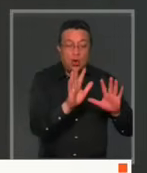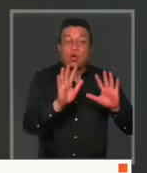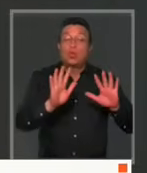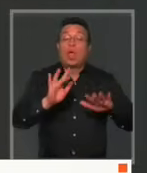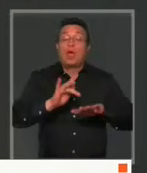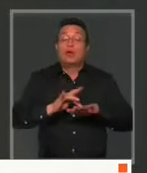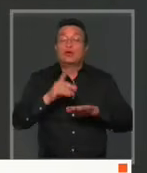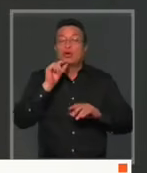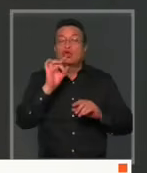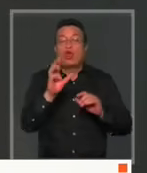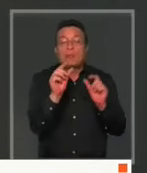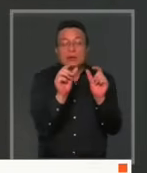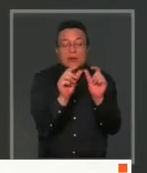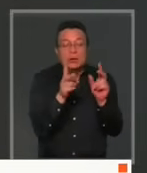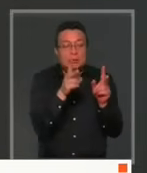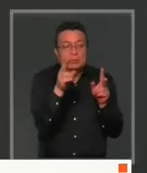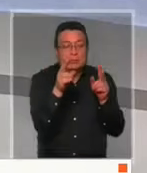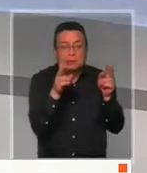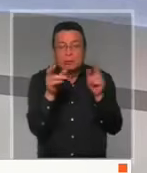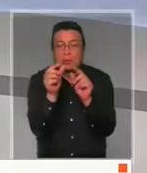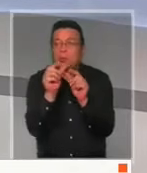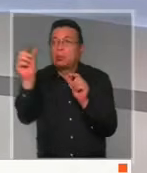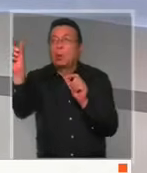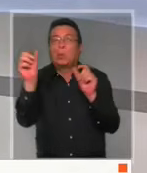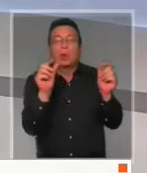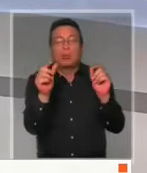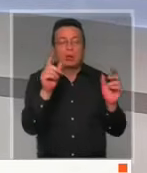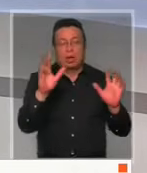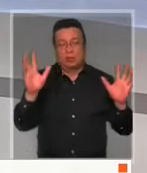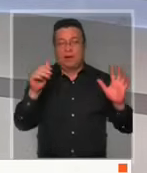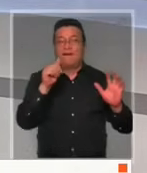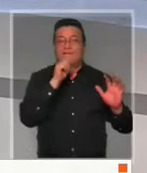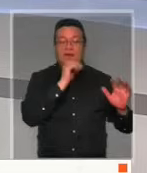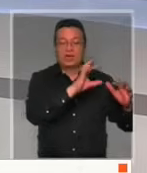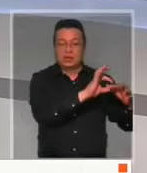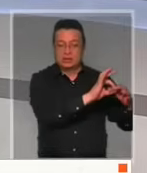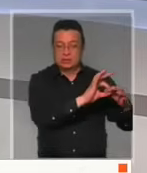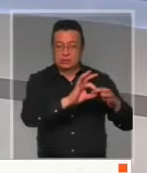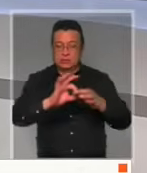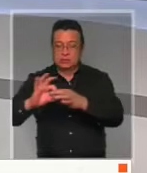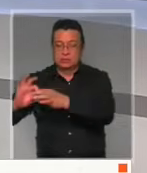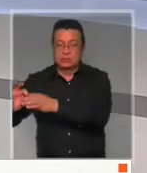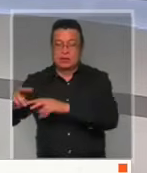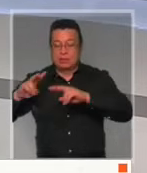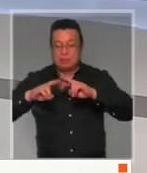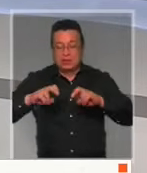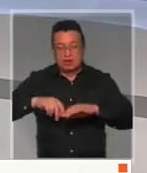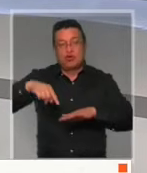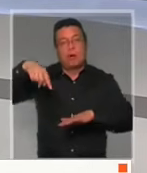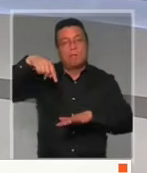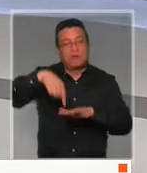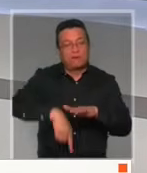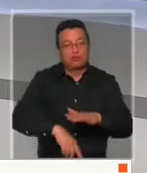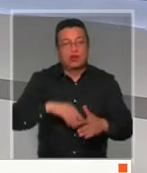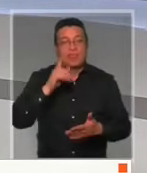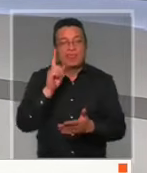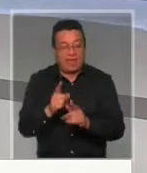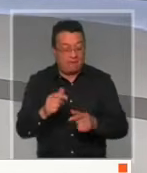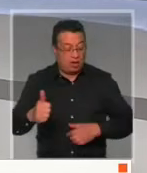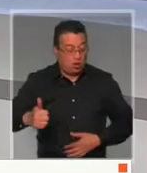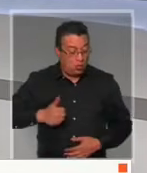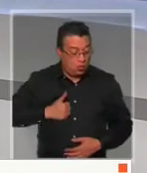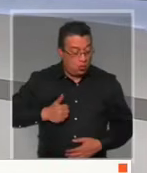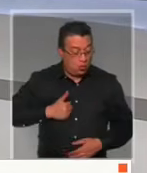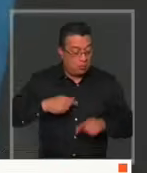se conocen pedazos, versiones. Cada una de estas cosas amerita investigaciones en profundidad y lo que se tiene que comprometer